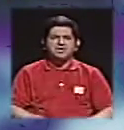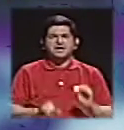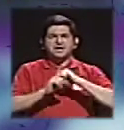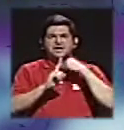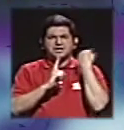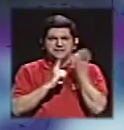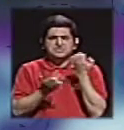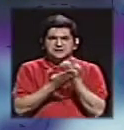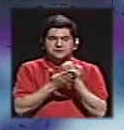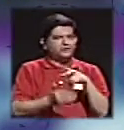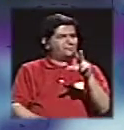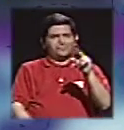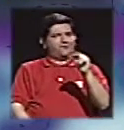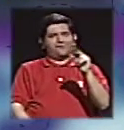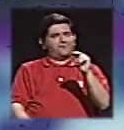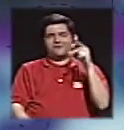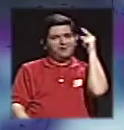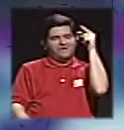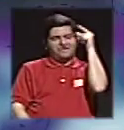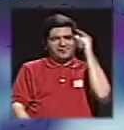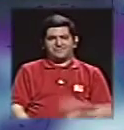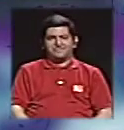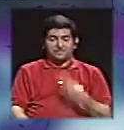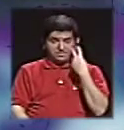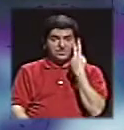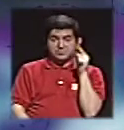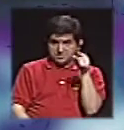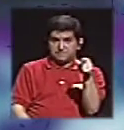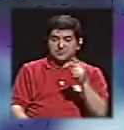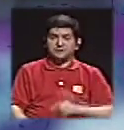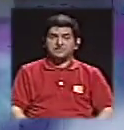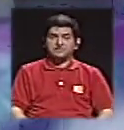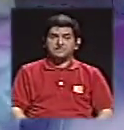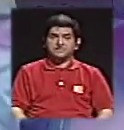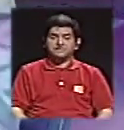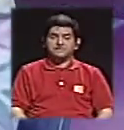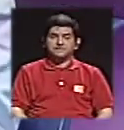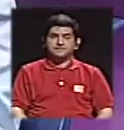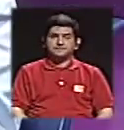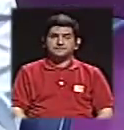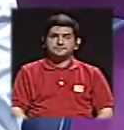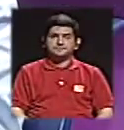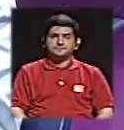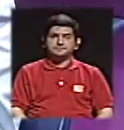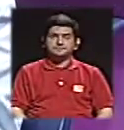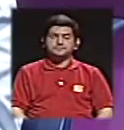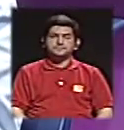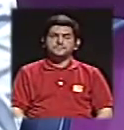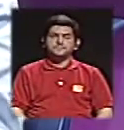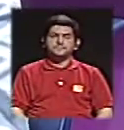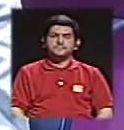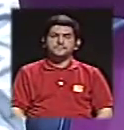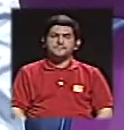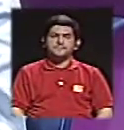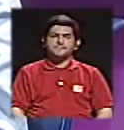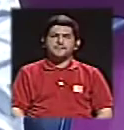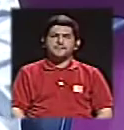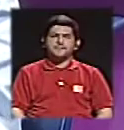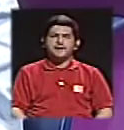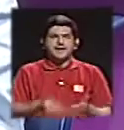económica? Por supuesto que no, ¿verdad? Y ahí lo vemos donde se hay muchas